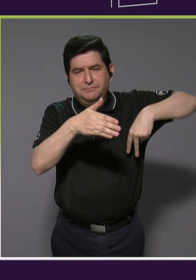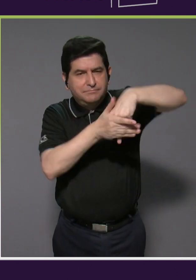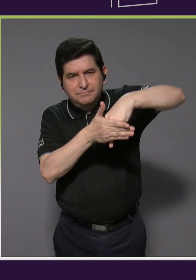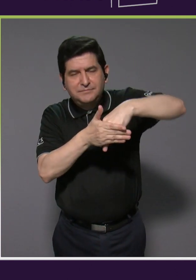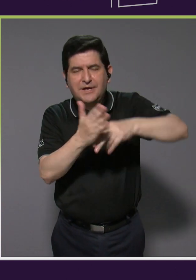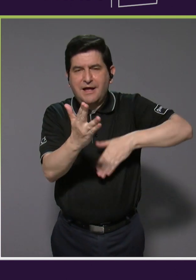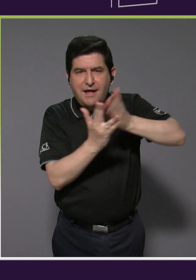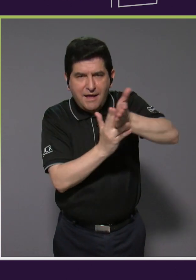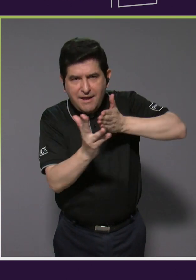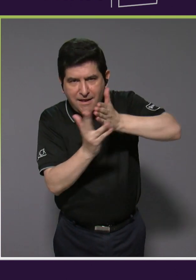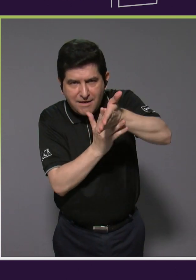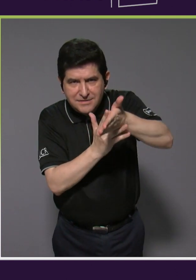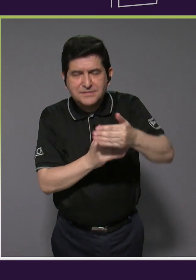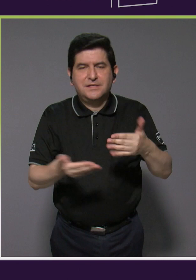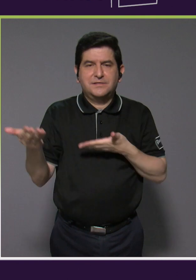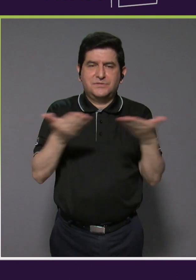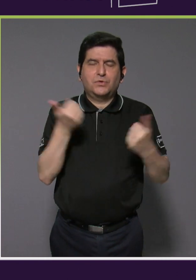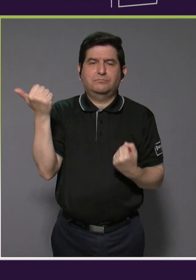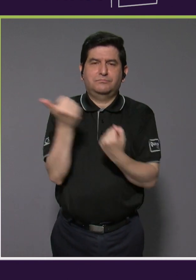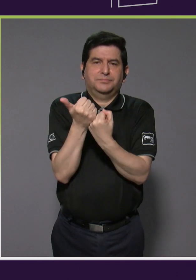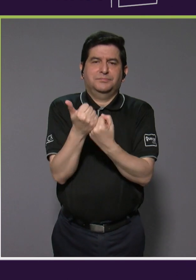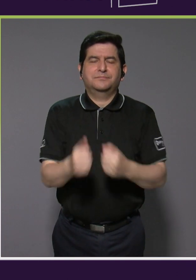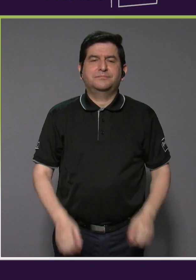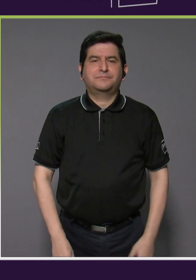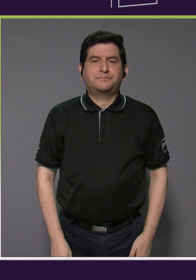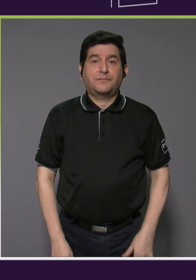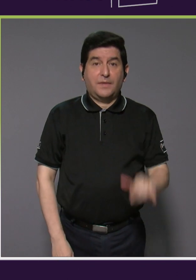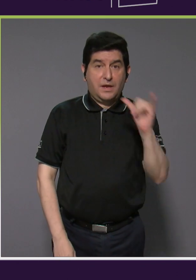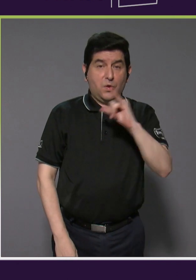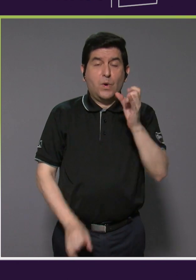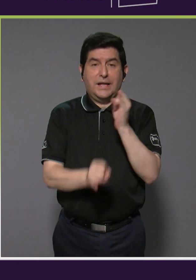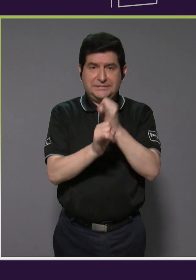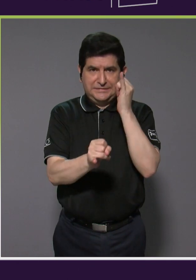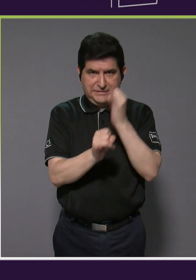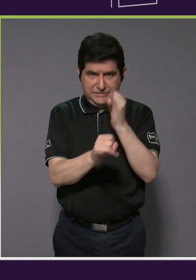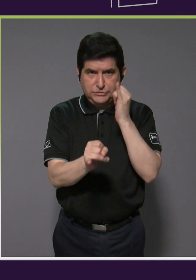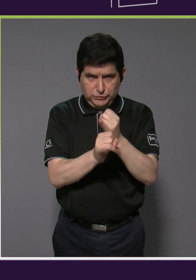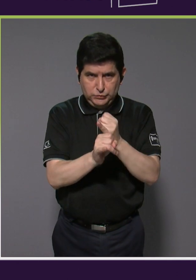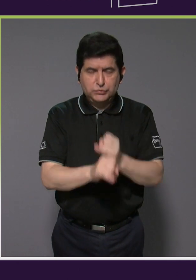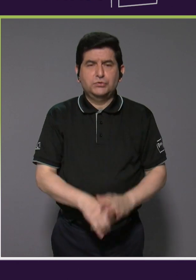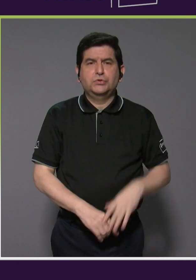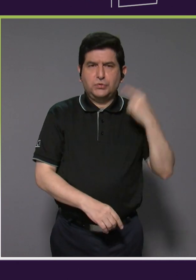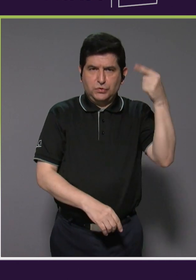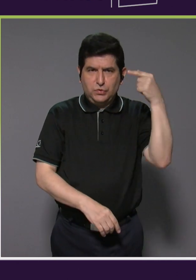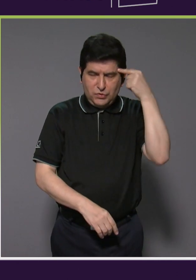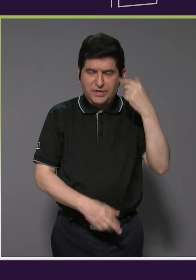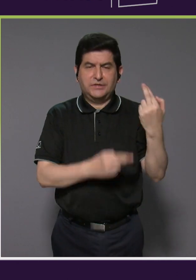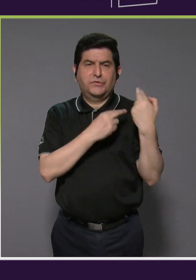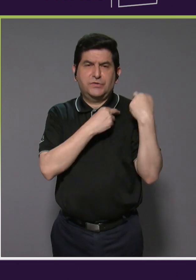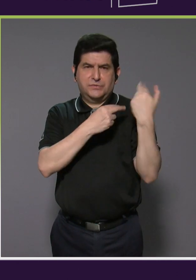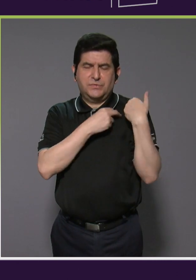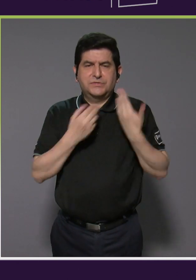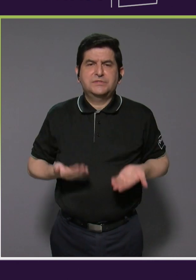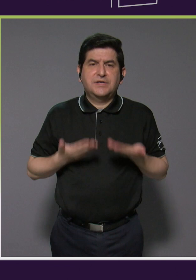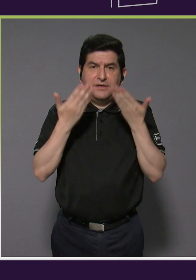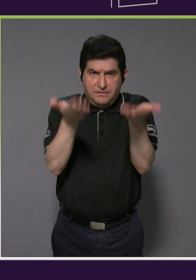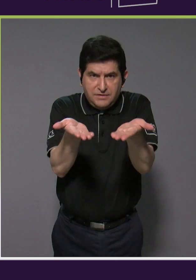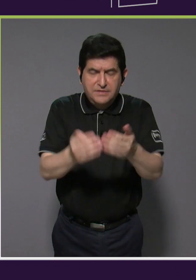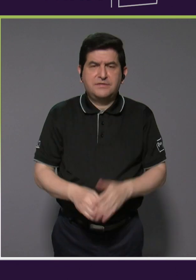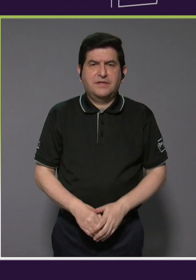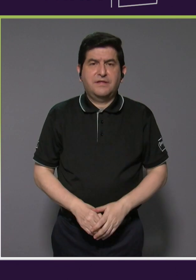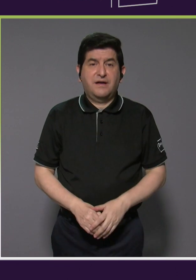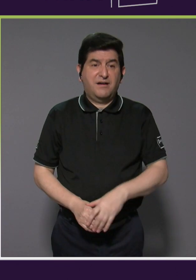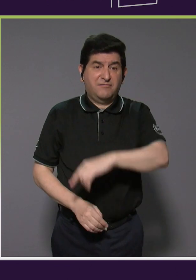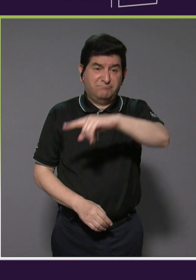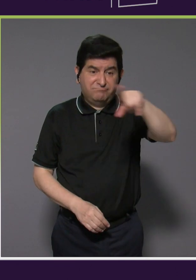este acceso a estos servicios de apoyo. Asimismo, las instituciones estatales que son encargadas de proveerlos, pues van